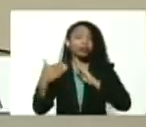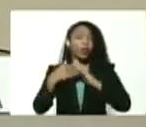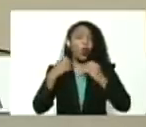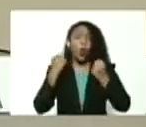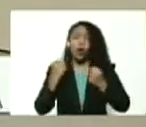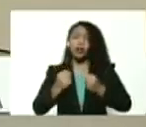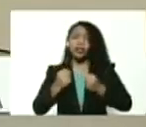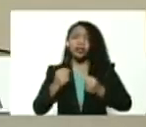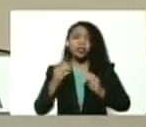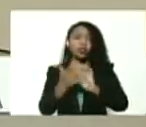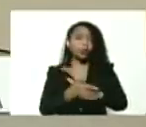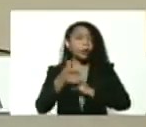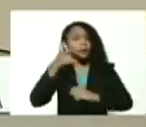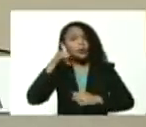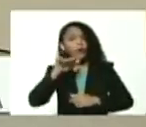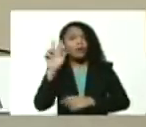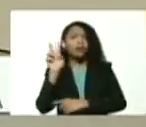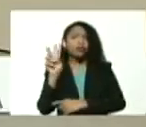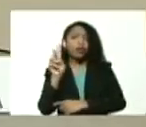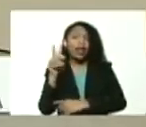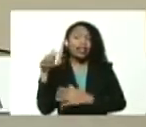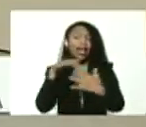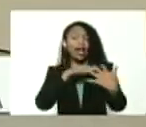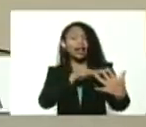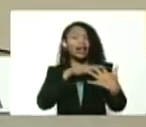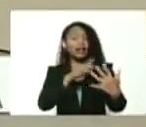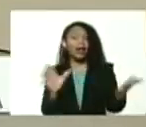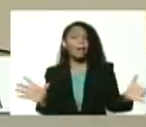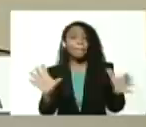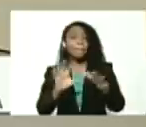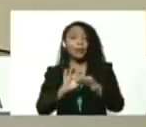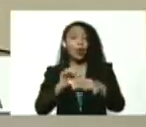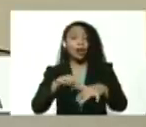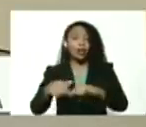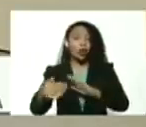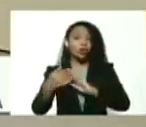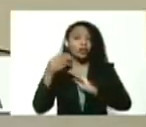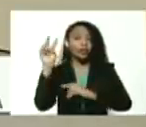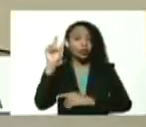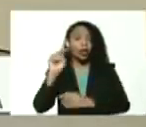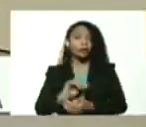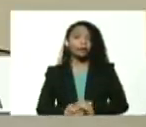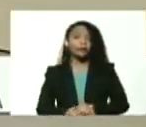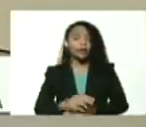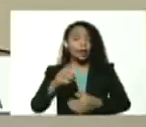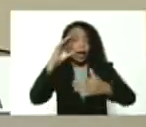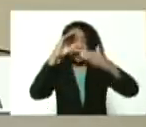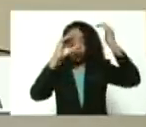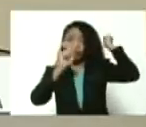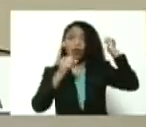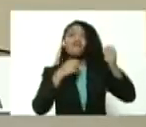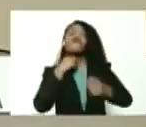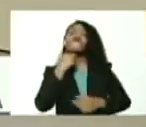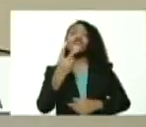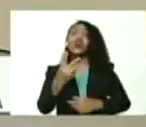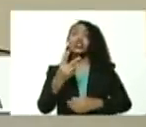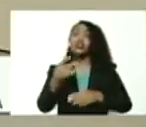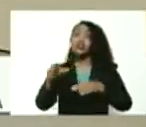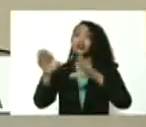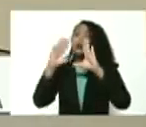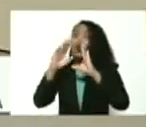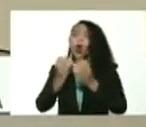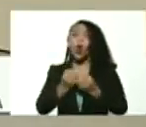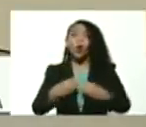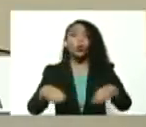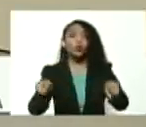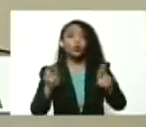sobre nuestra población. Es la guerra híbrida que hay contra Venezuela. Canciller, elevemos nuestra voz ante la Organización